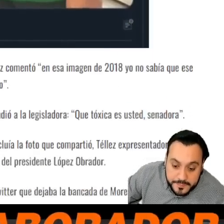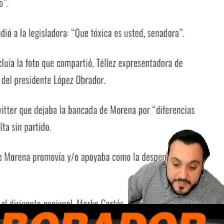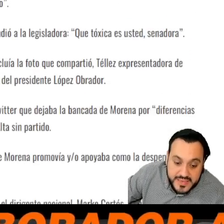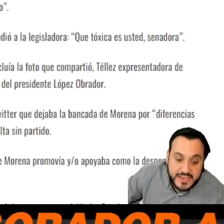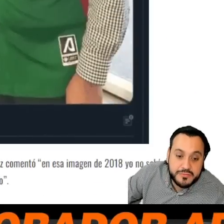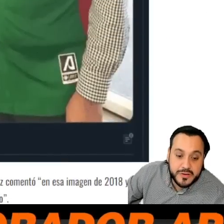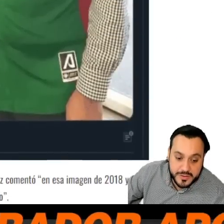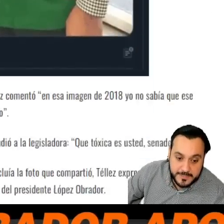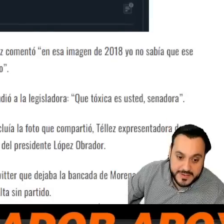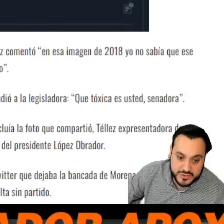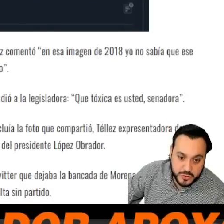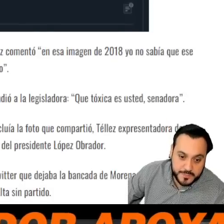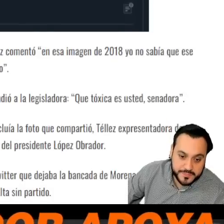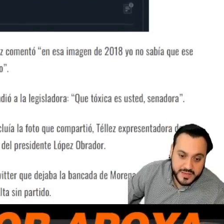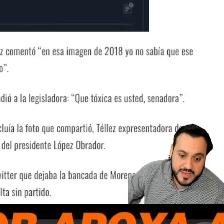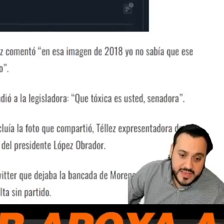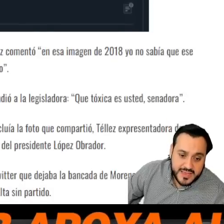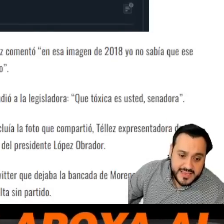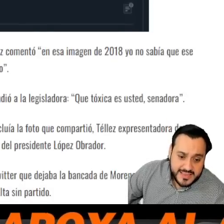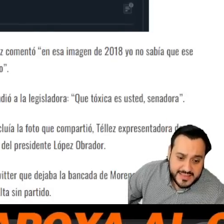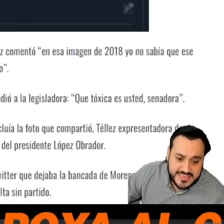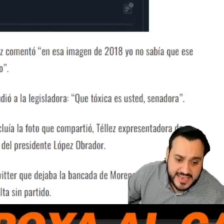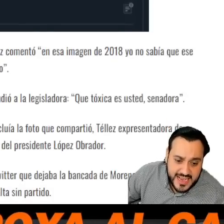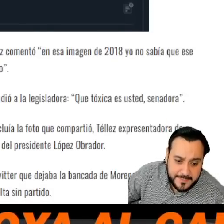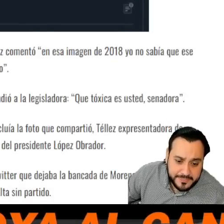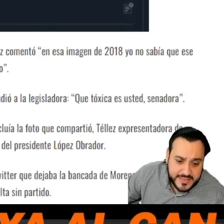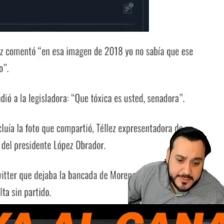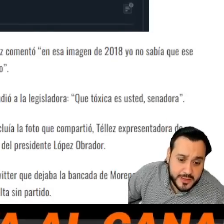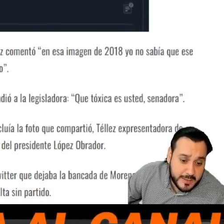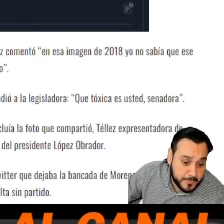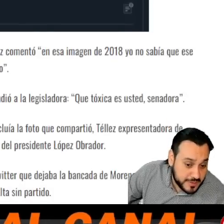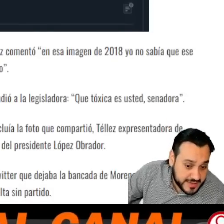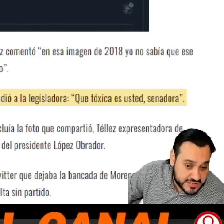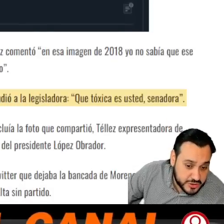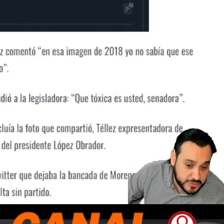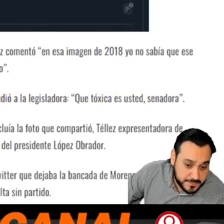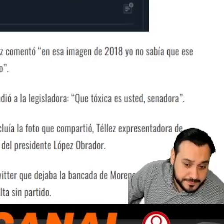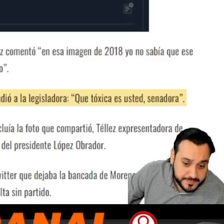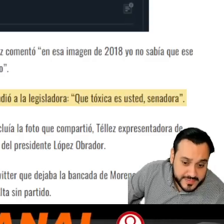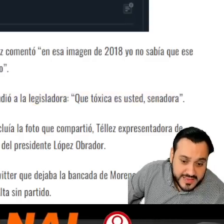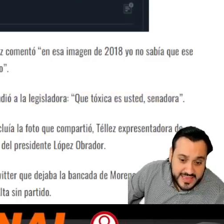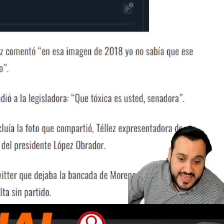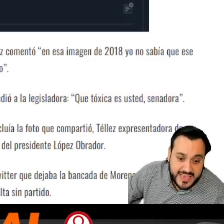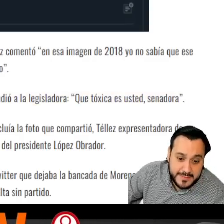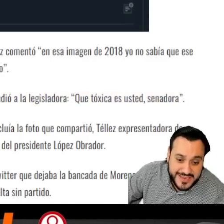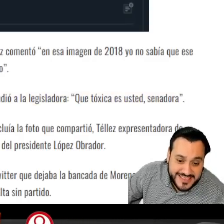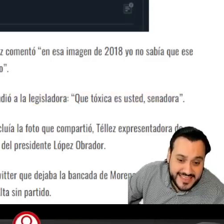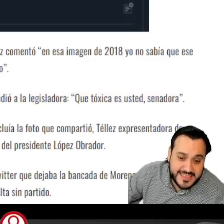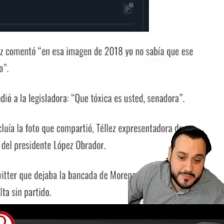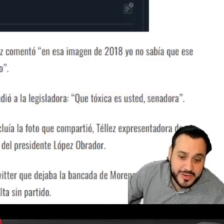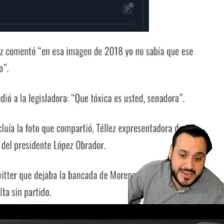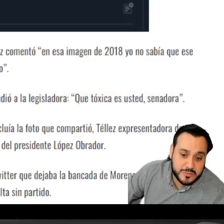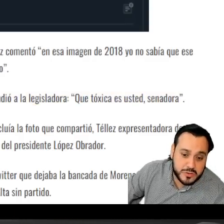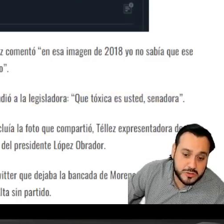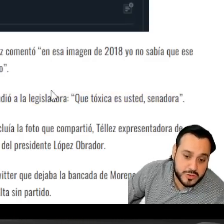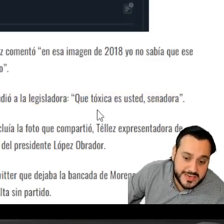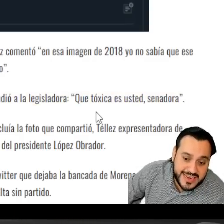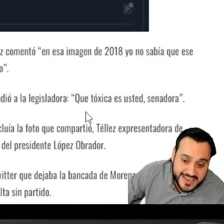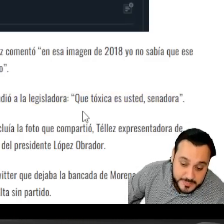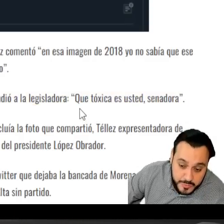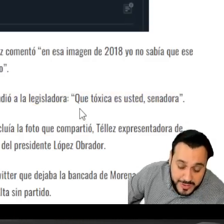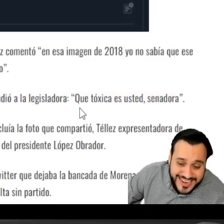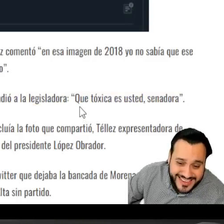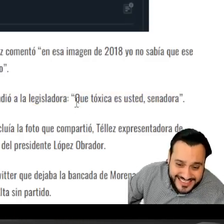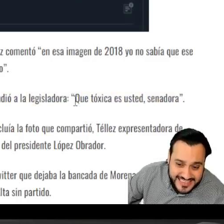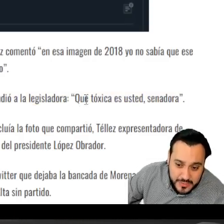qué fue lo que pasó dice acá debido a la publicación el militante morena antonio antolín y